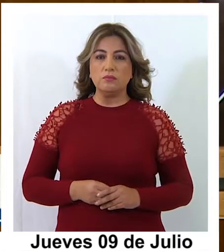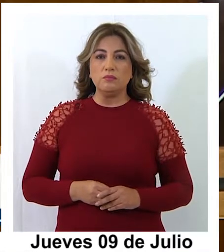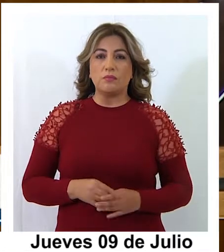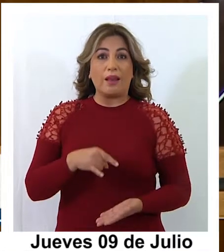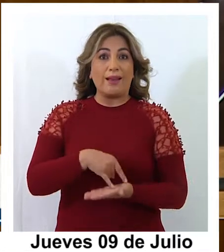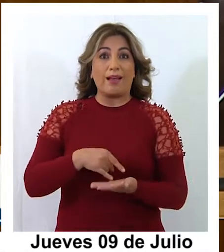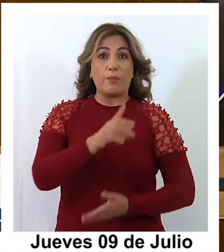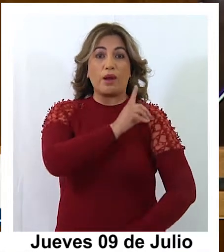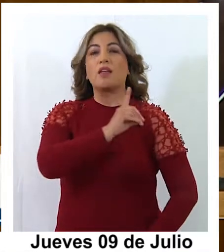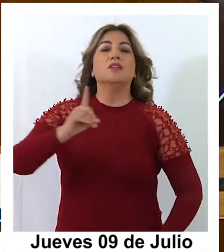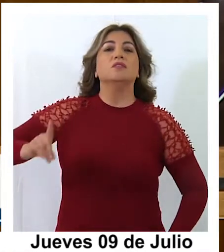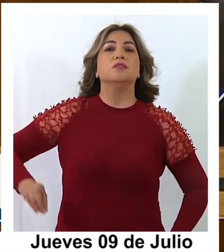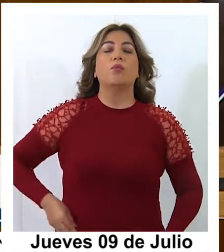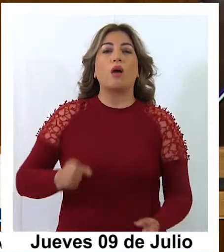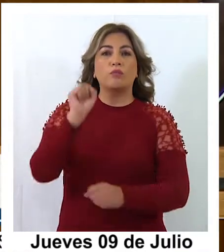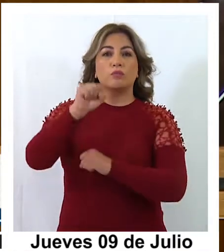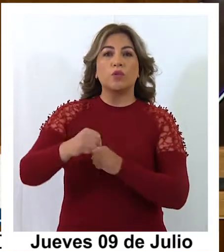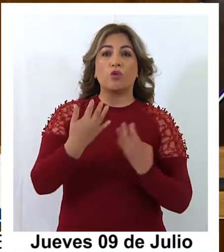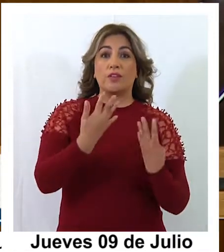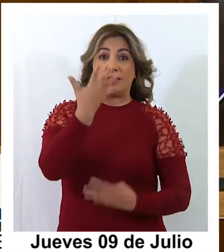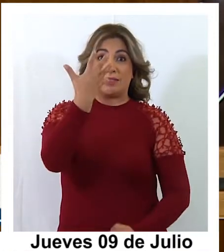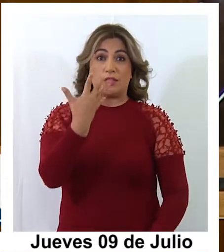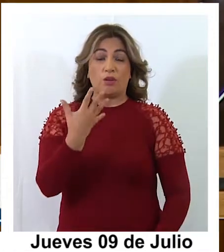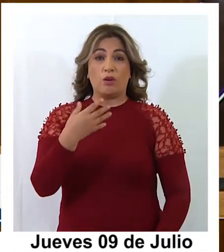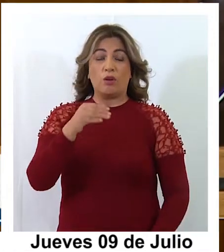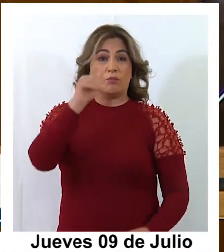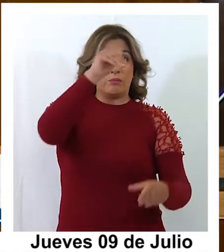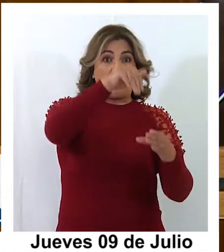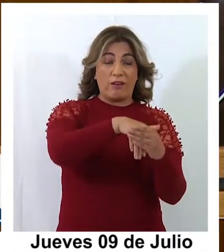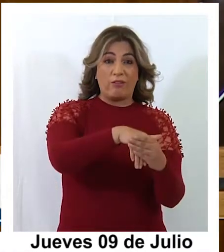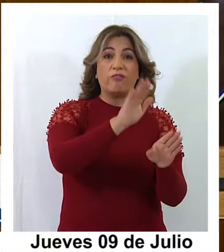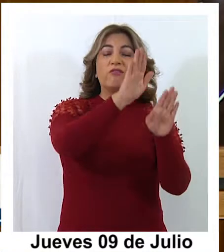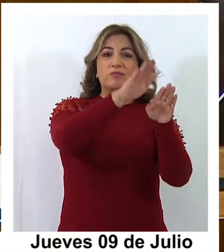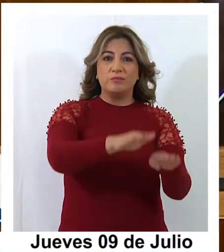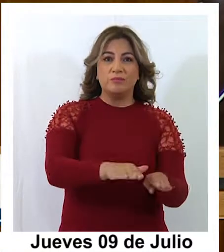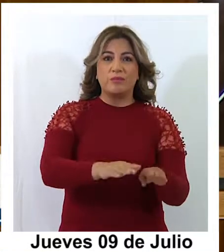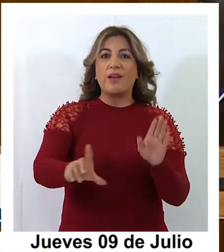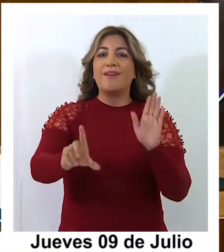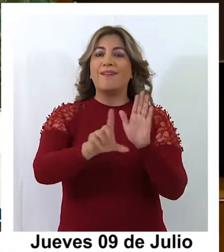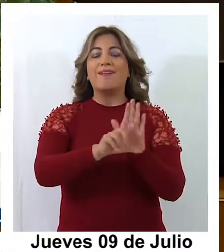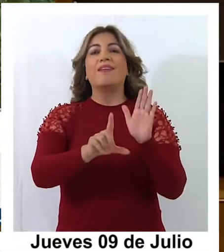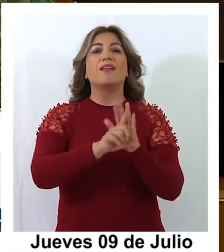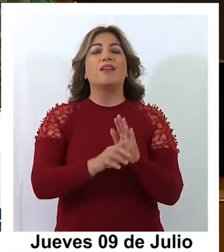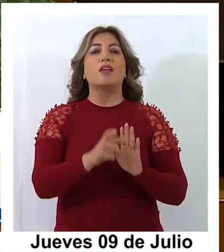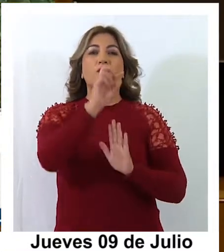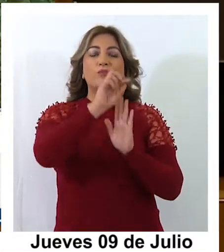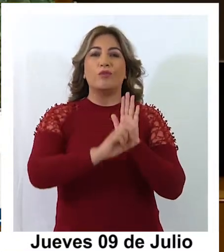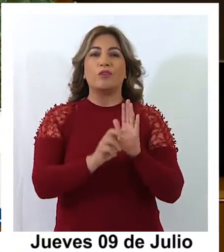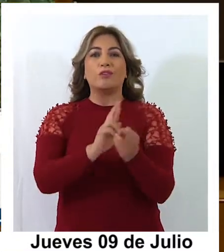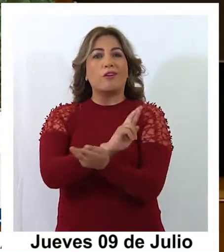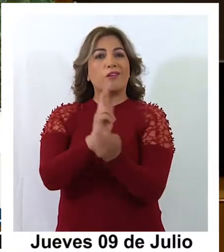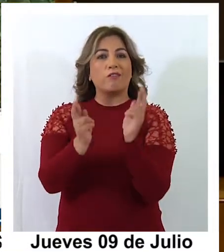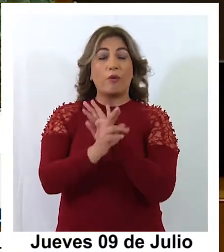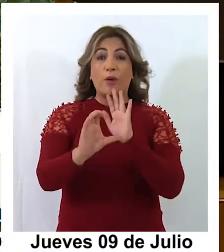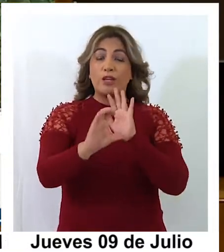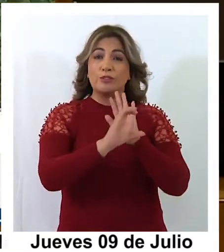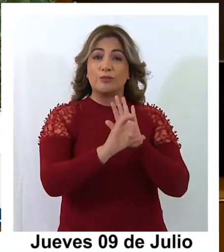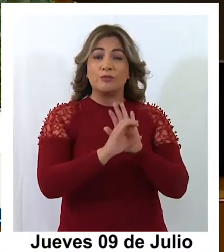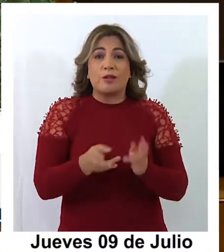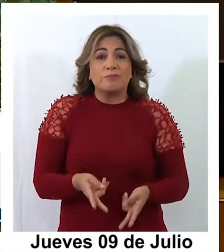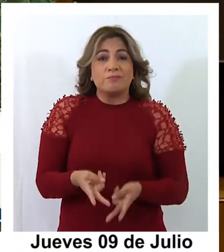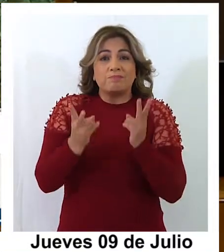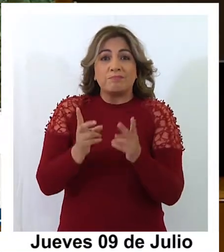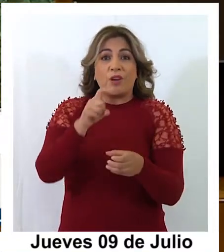La Cámara de Diputados aprobó con 95 votos a favor la idea de legislar el proyecto de reforma constitucional que